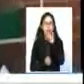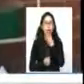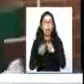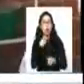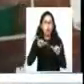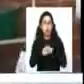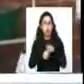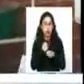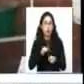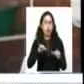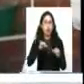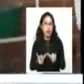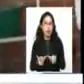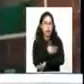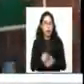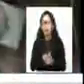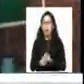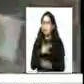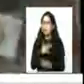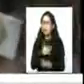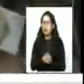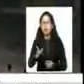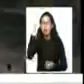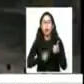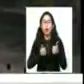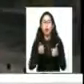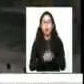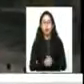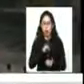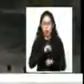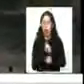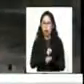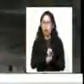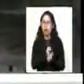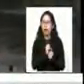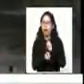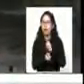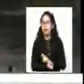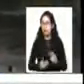2 años. ¿Y cómo te sentías estar en esa situación? Mal. ¿Cuáles son tus sueños?